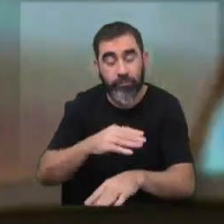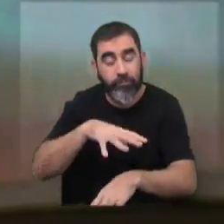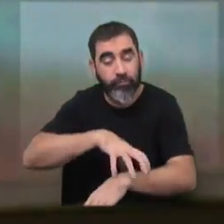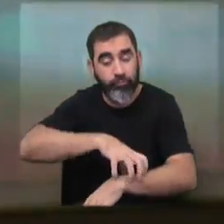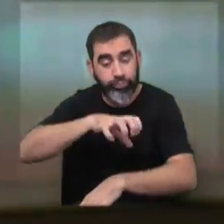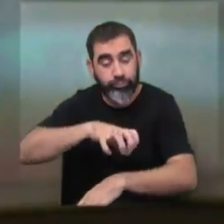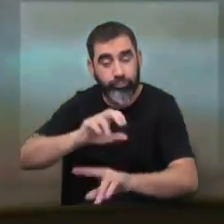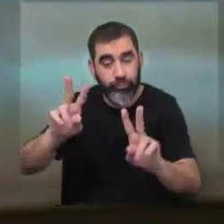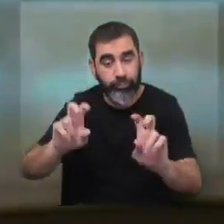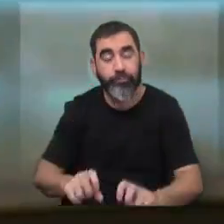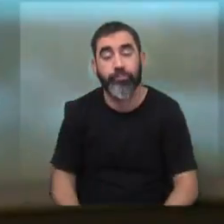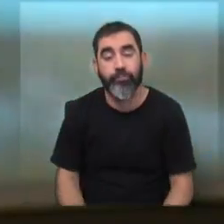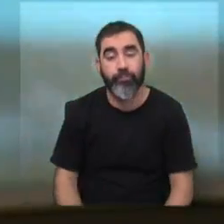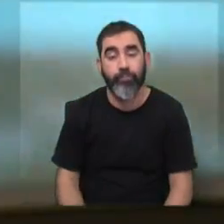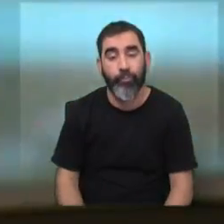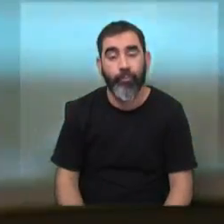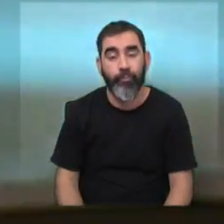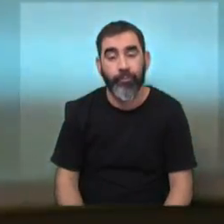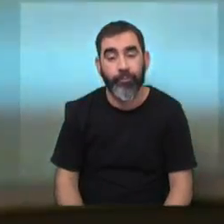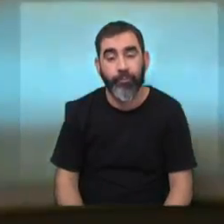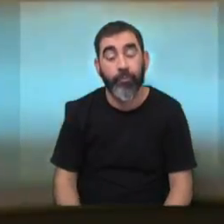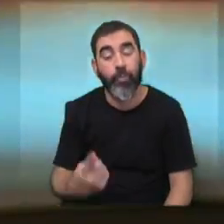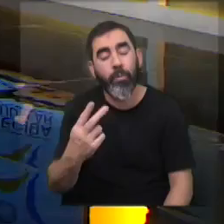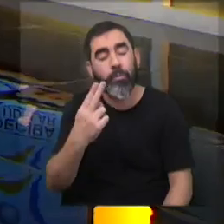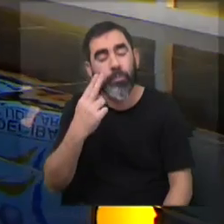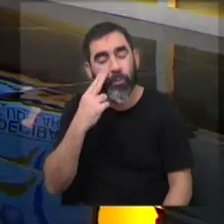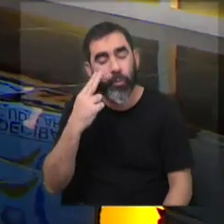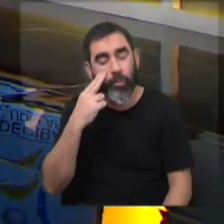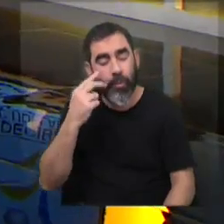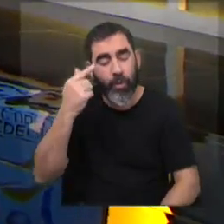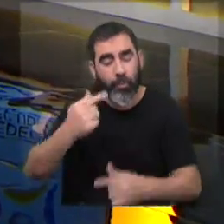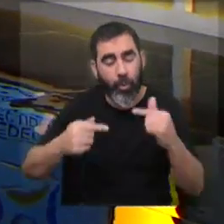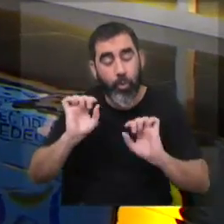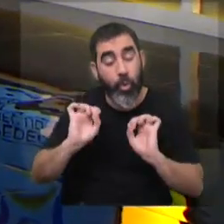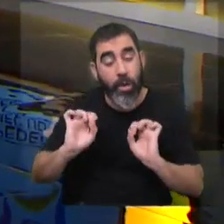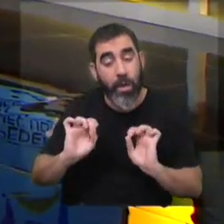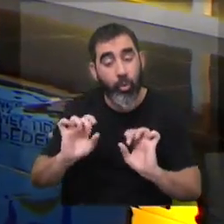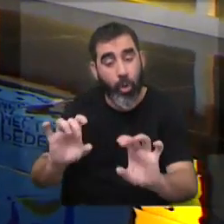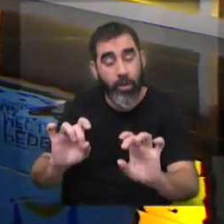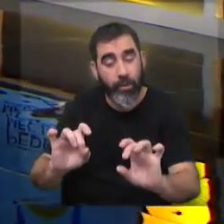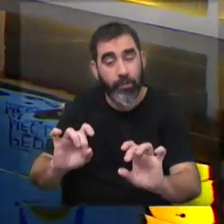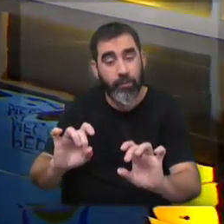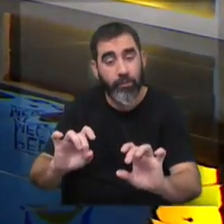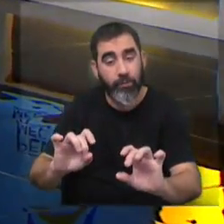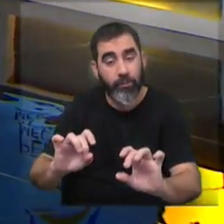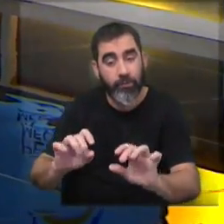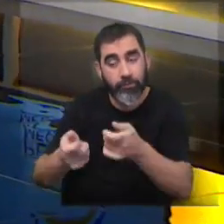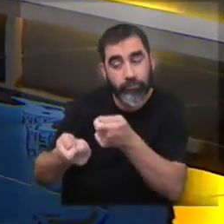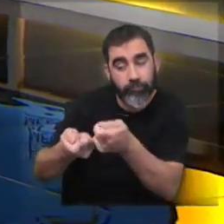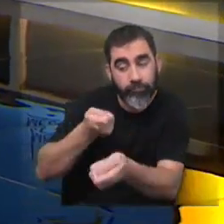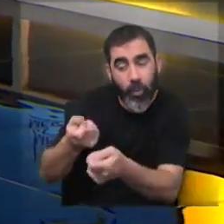analgésico que pueden llegar a tener. Bien, uno de los problemas que hay con los productos de origen natural es la